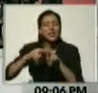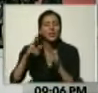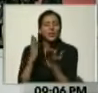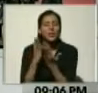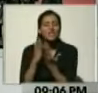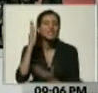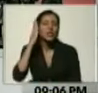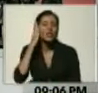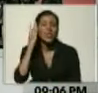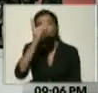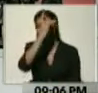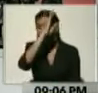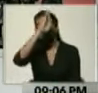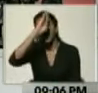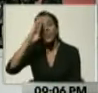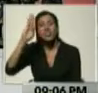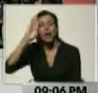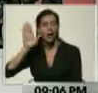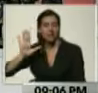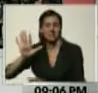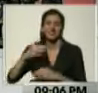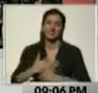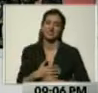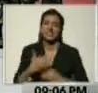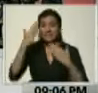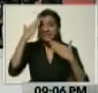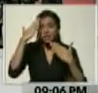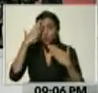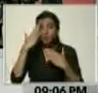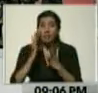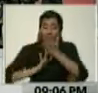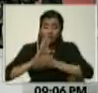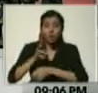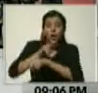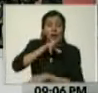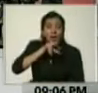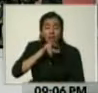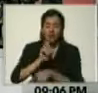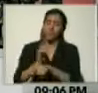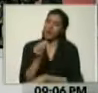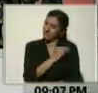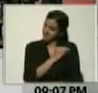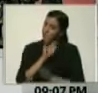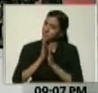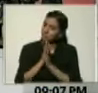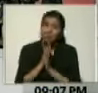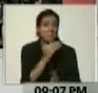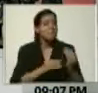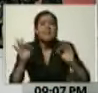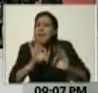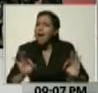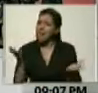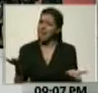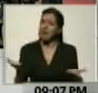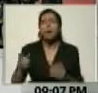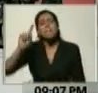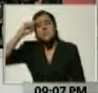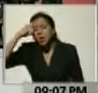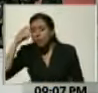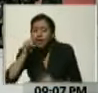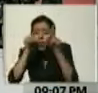Diosdado, esa es la seña de Diosdado. Saludo. Si voy hablando muy rápido, me avisan. Aquí nadie me dice nada. Yo ni me acordaba que ustedes estaban